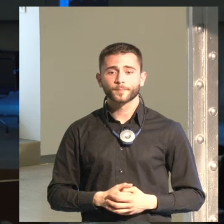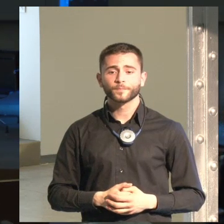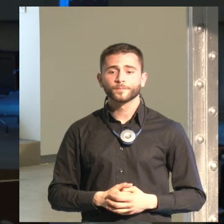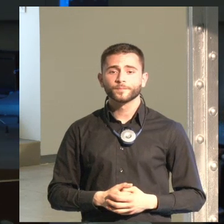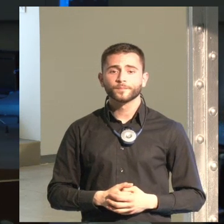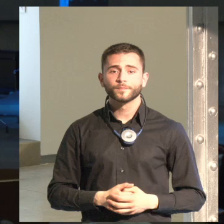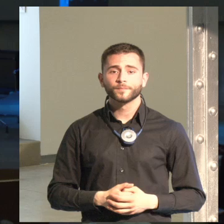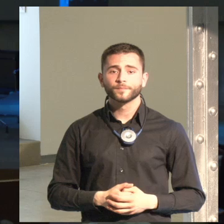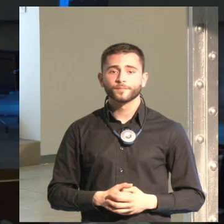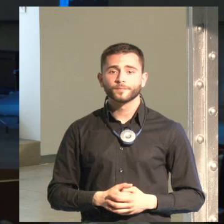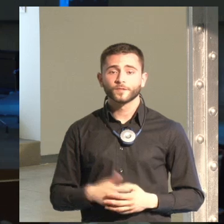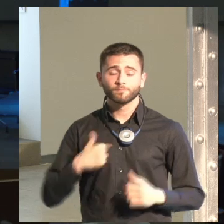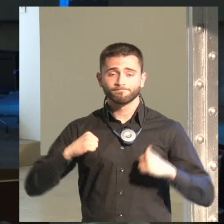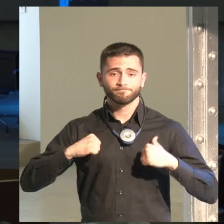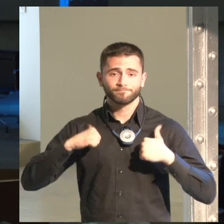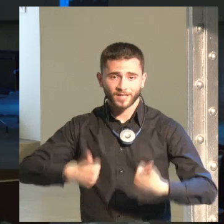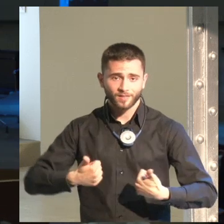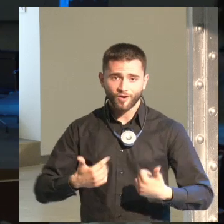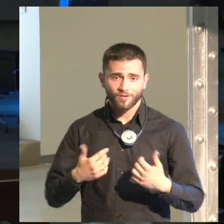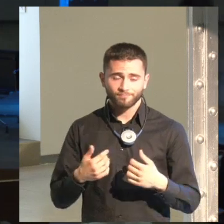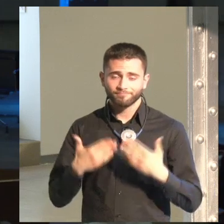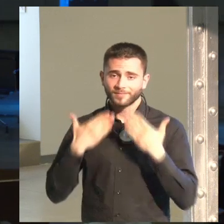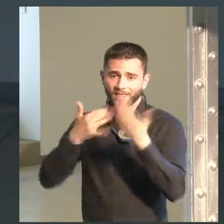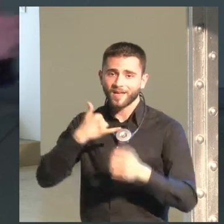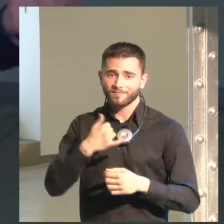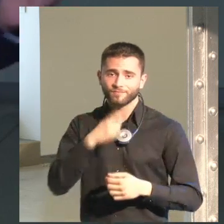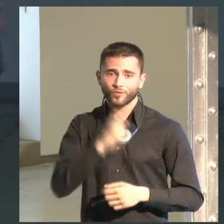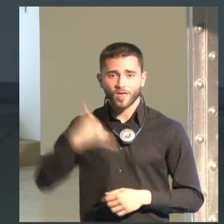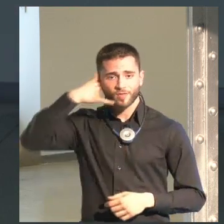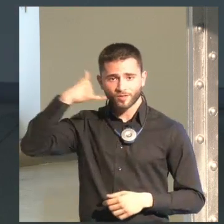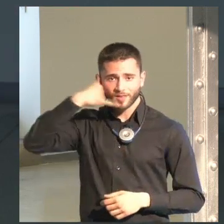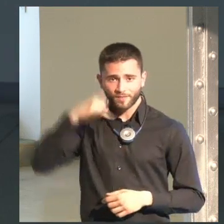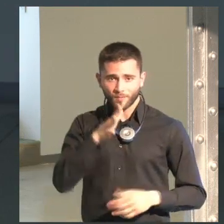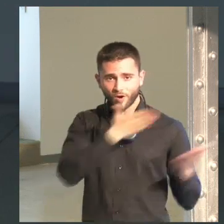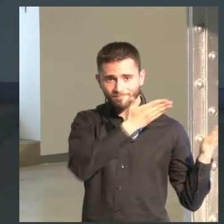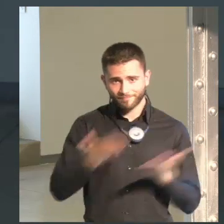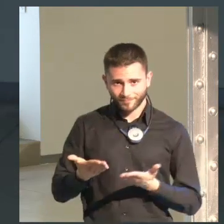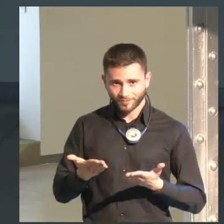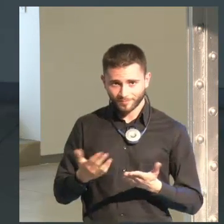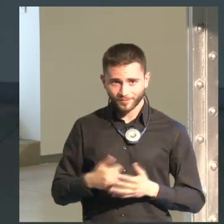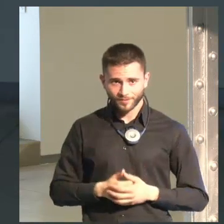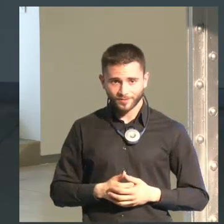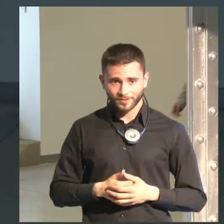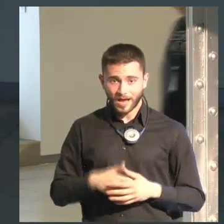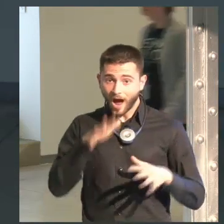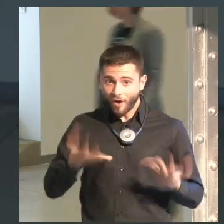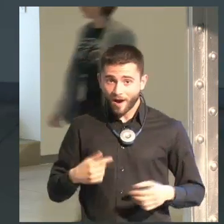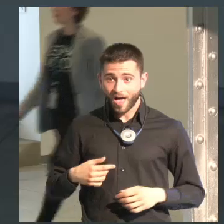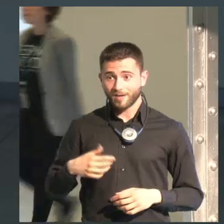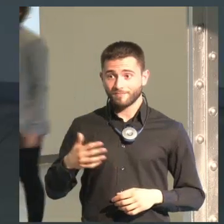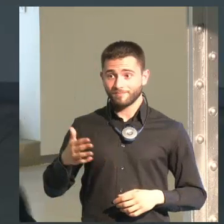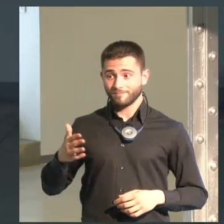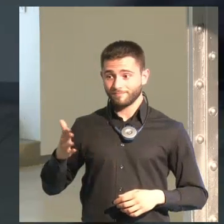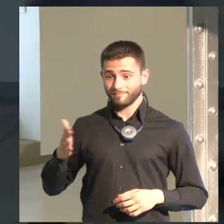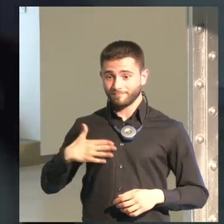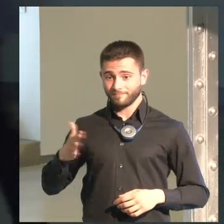Voy a empezar agradeciendo a la Fundación Telefónica la invitación, pero claro, como ya me han puesto más cara a la intervención al decir que tenía que decir algo